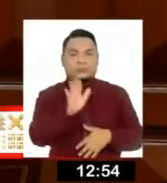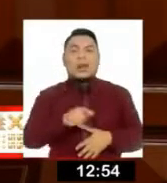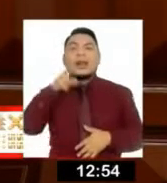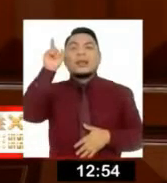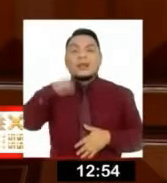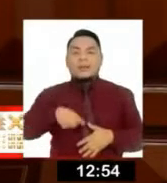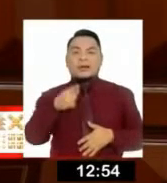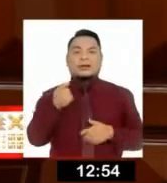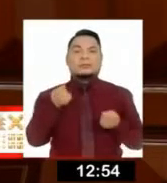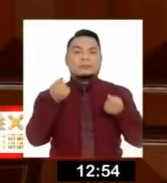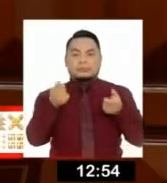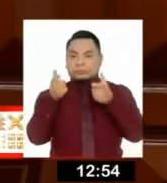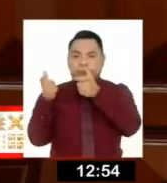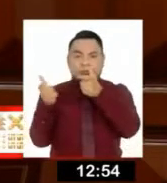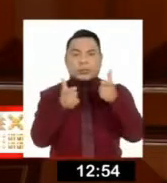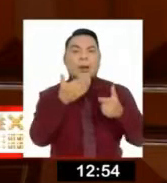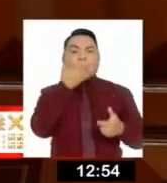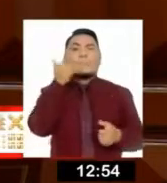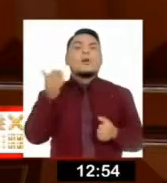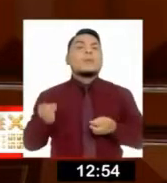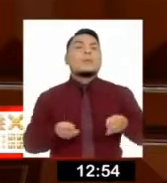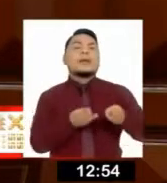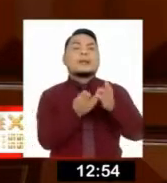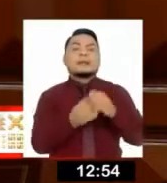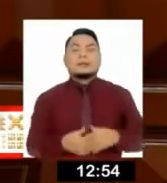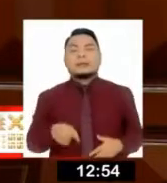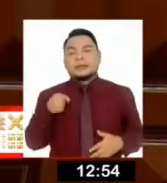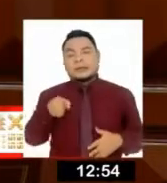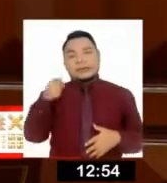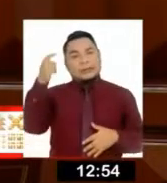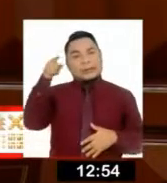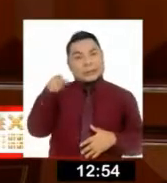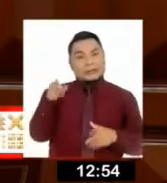regulada de mejor manera. En este